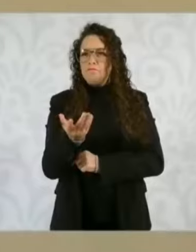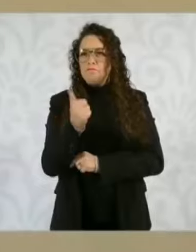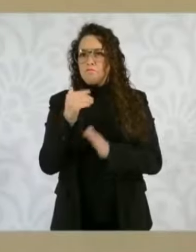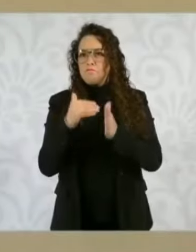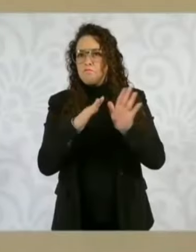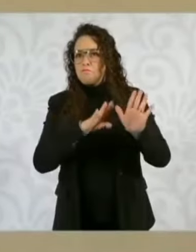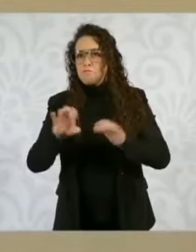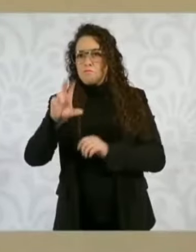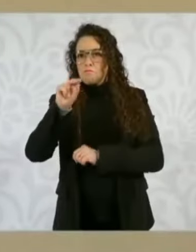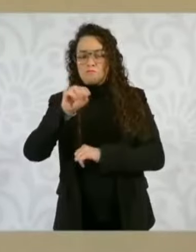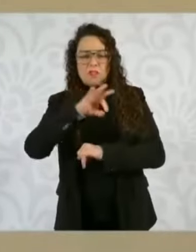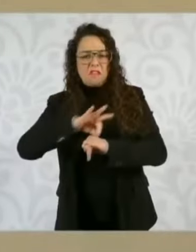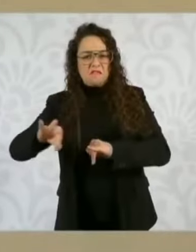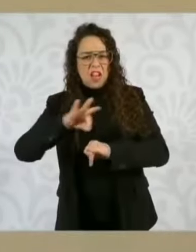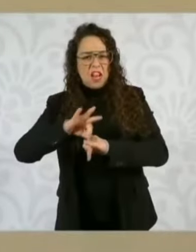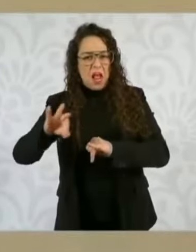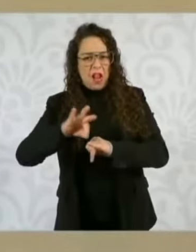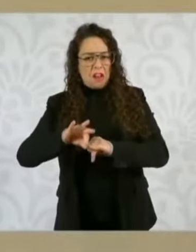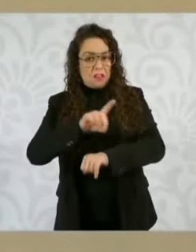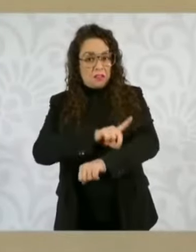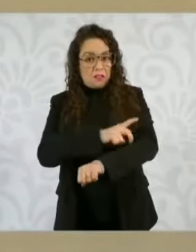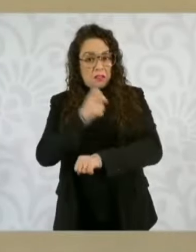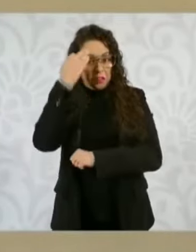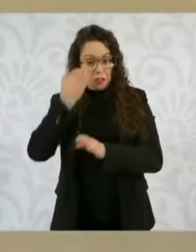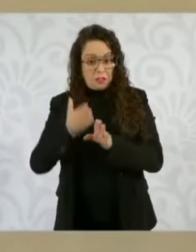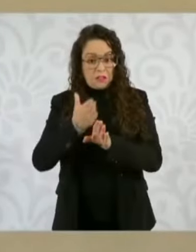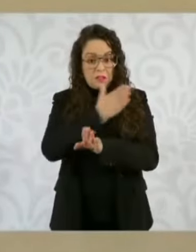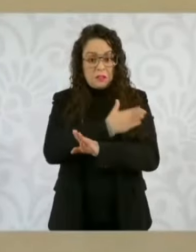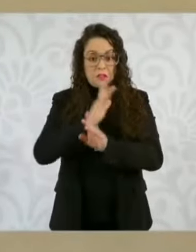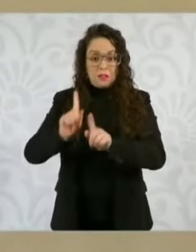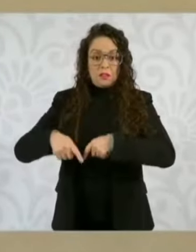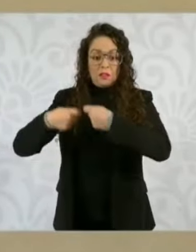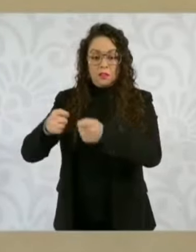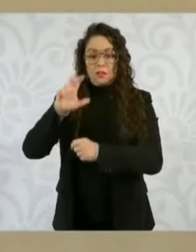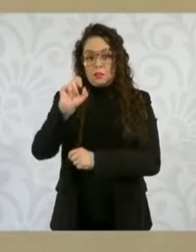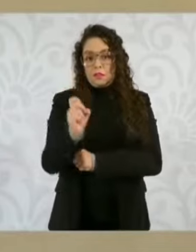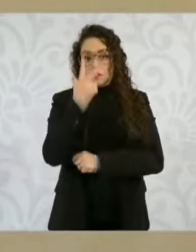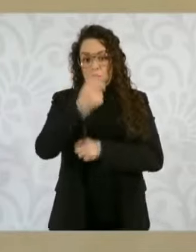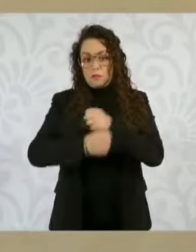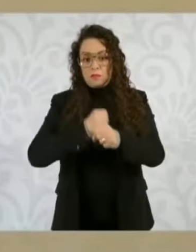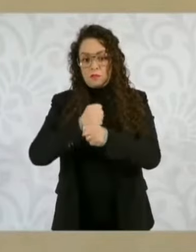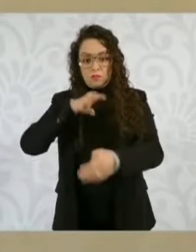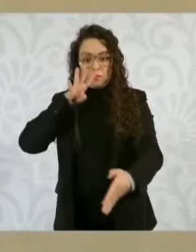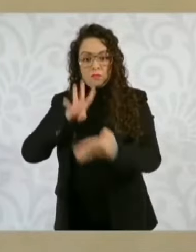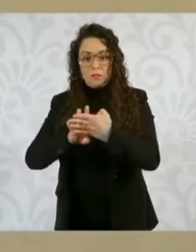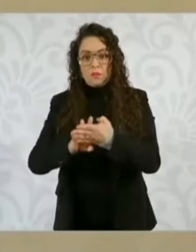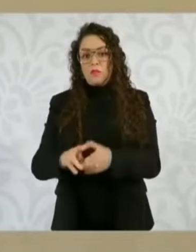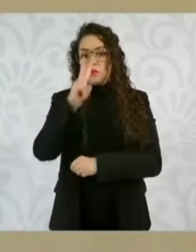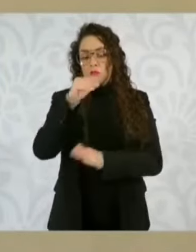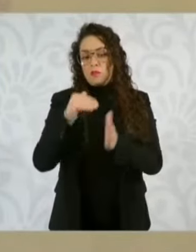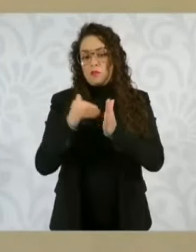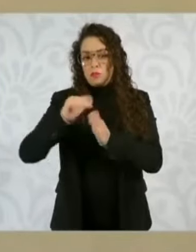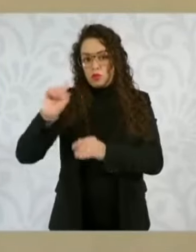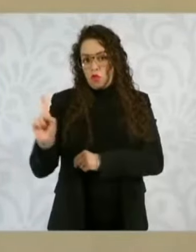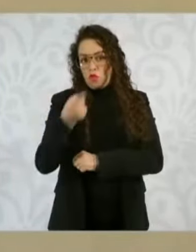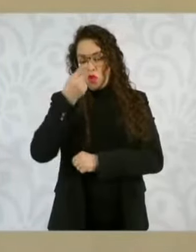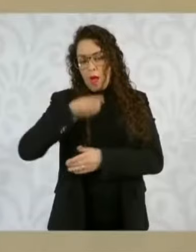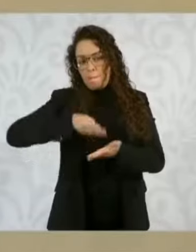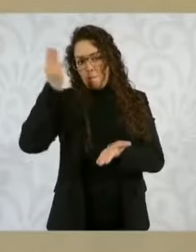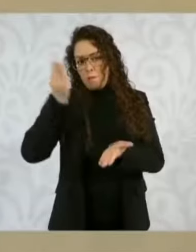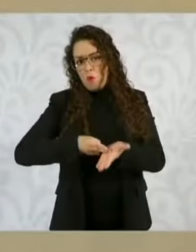ochentas, lo sentenció a 38 años de prisión y $2 millones de multa.